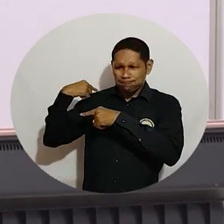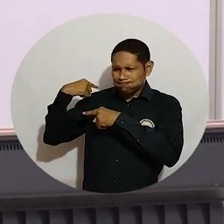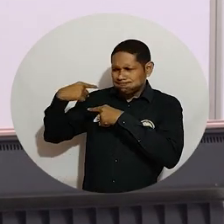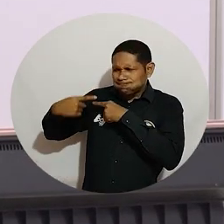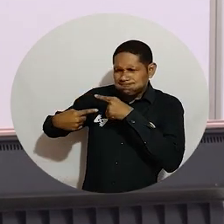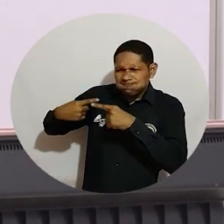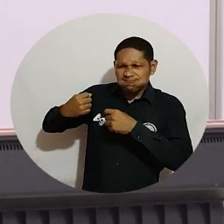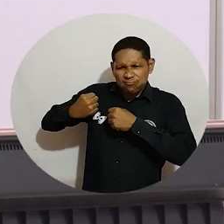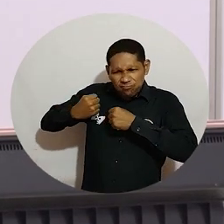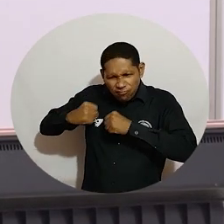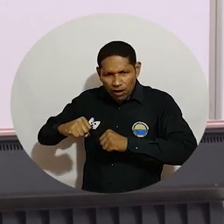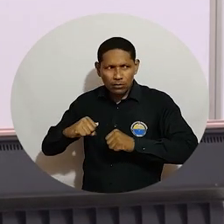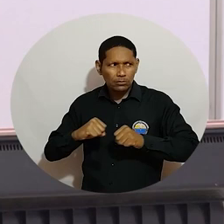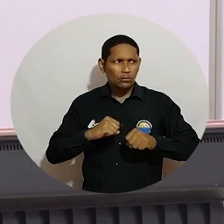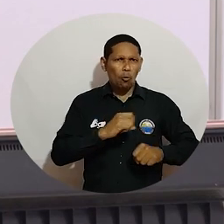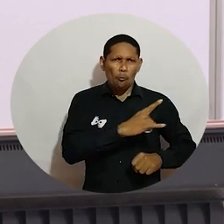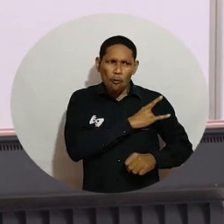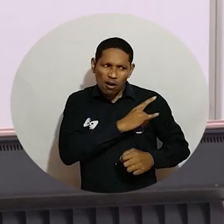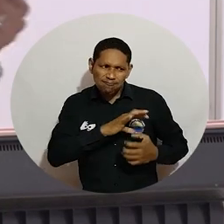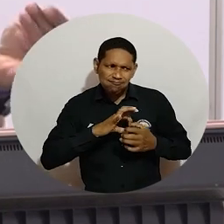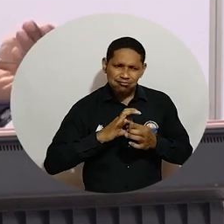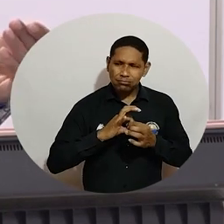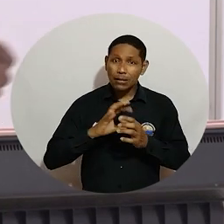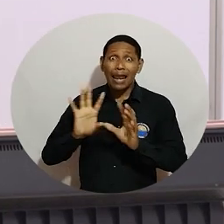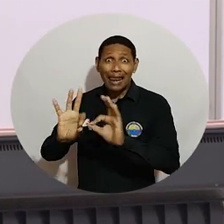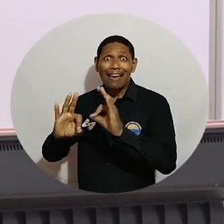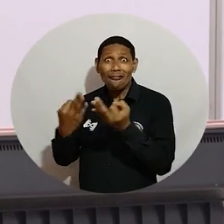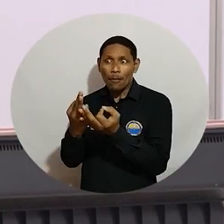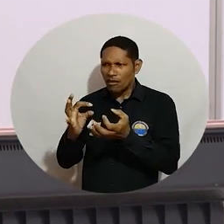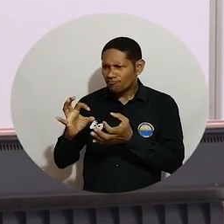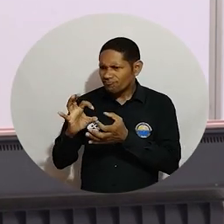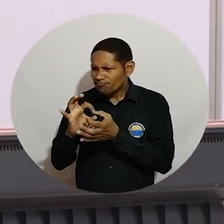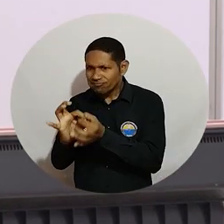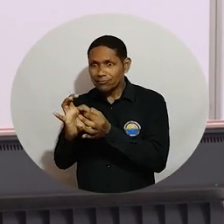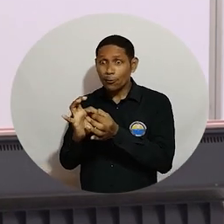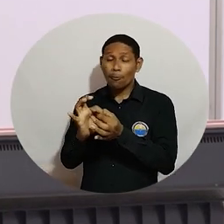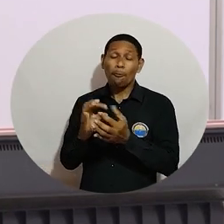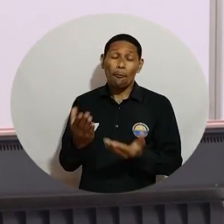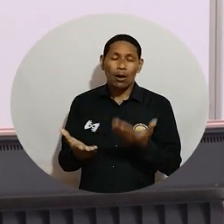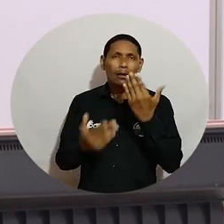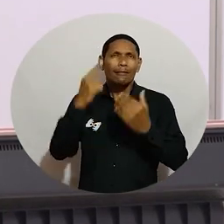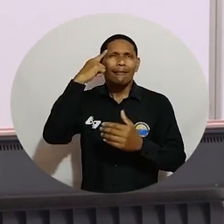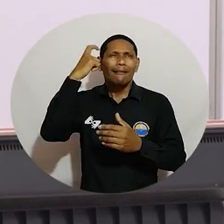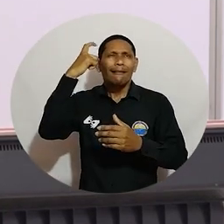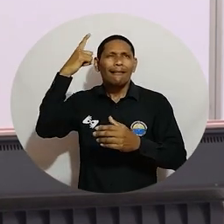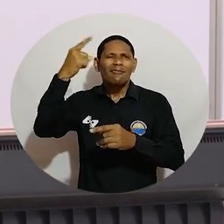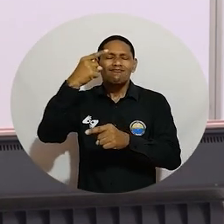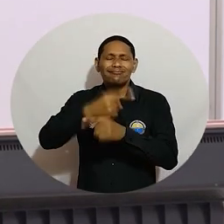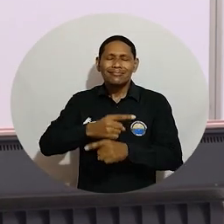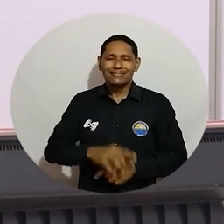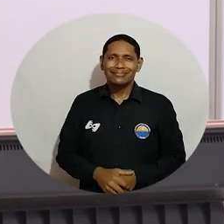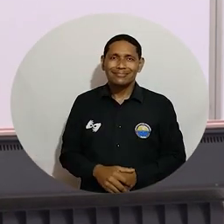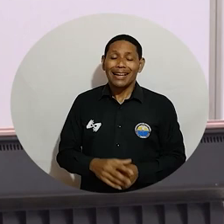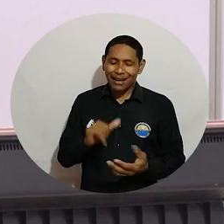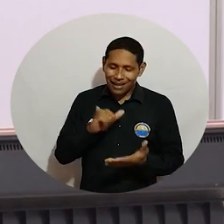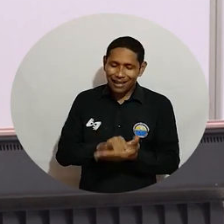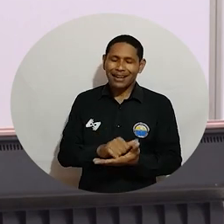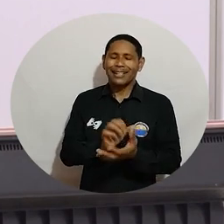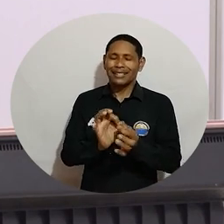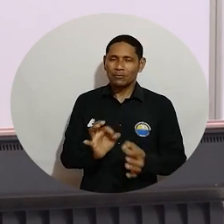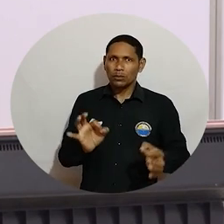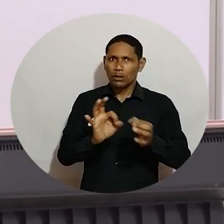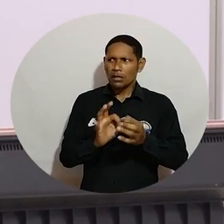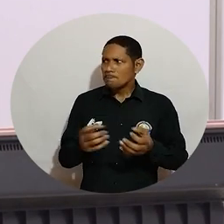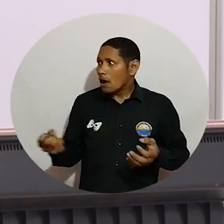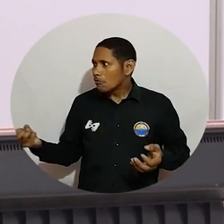que hace una fundación de la sociedad civil con la universidad y con la propia familia de ella puede hacer posible cumplir los sueños. Creo que el